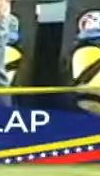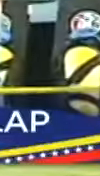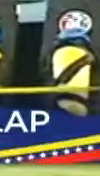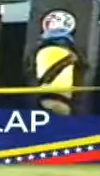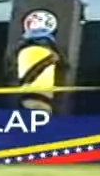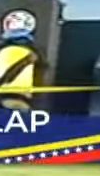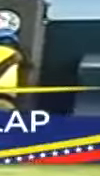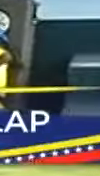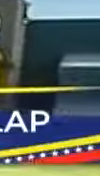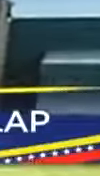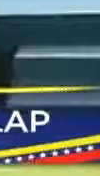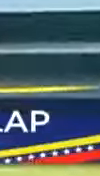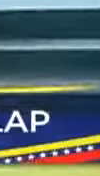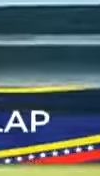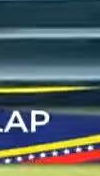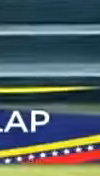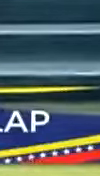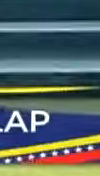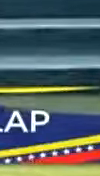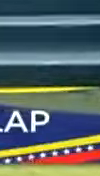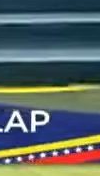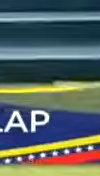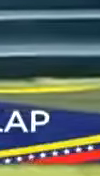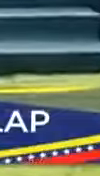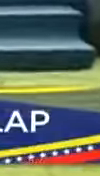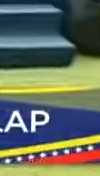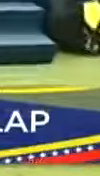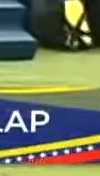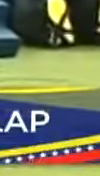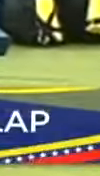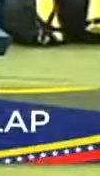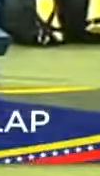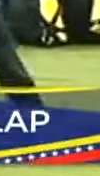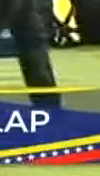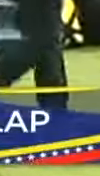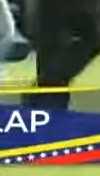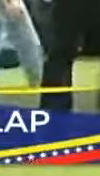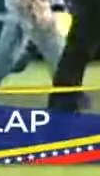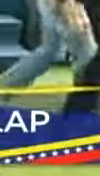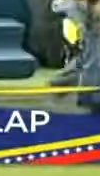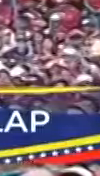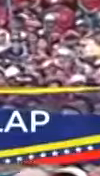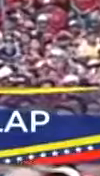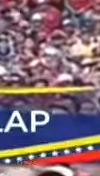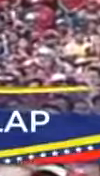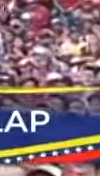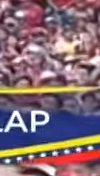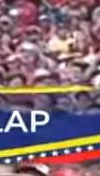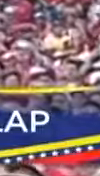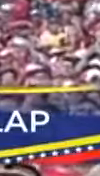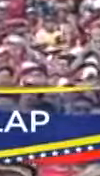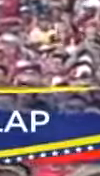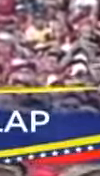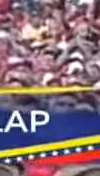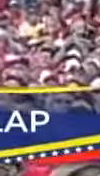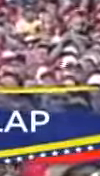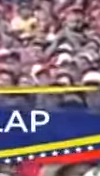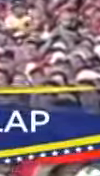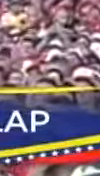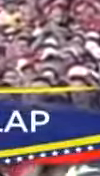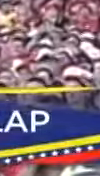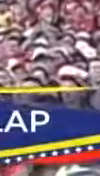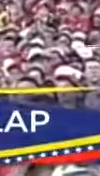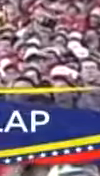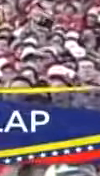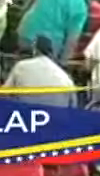mira. Mira acá, Johanna, acompáñame. No pesa tanto, mira. No, es genial. Cualquiera de ustedes puede tener